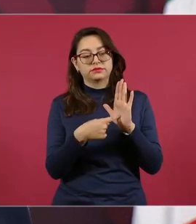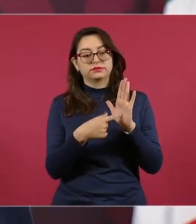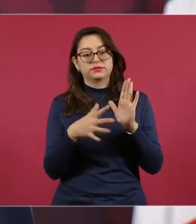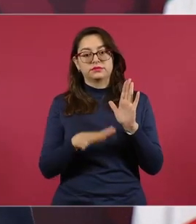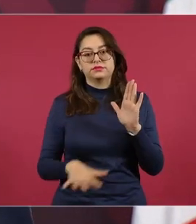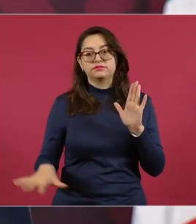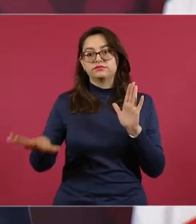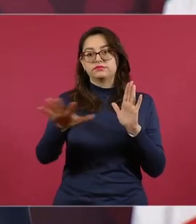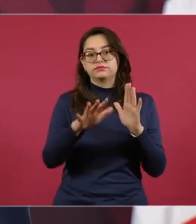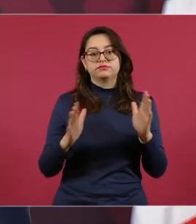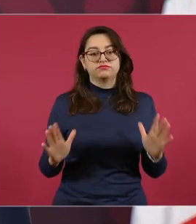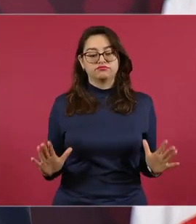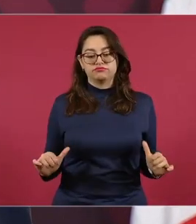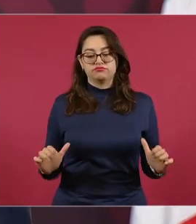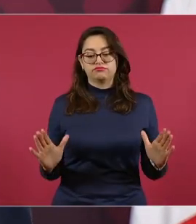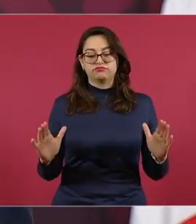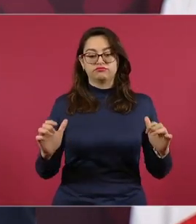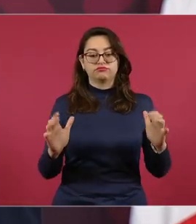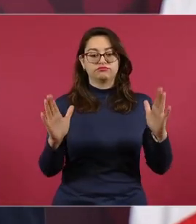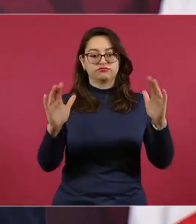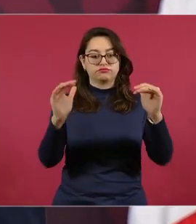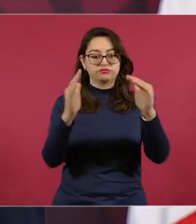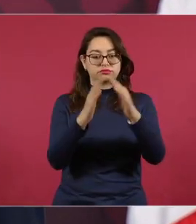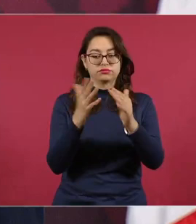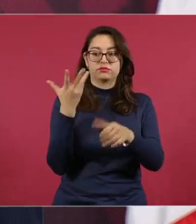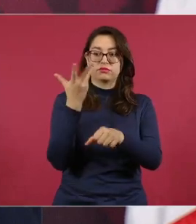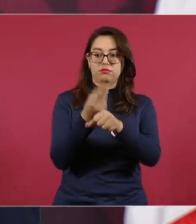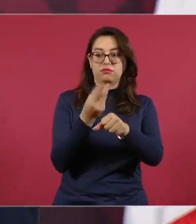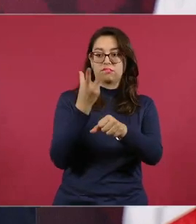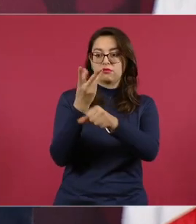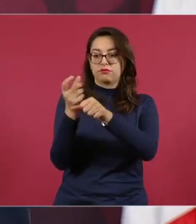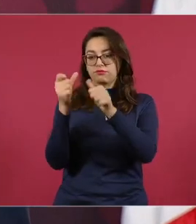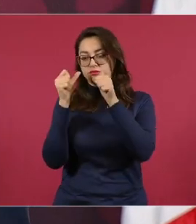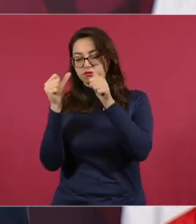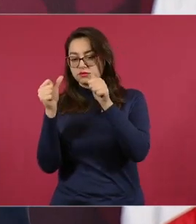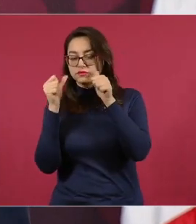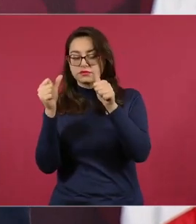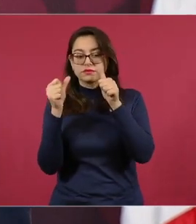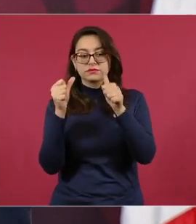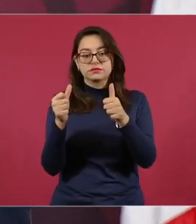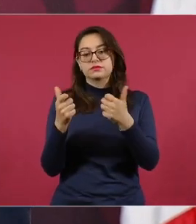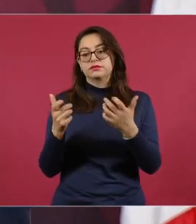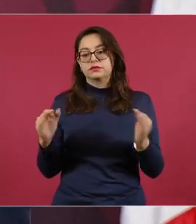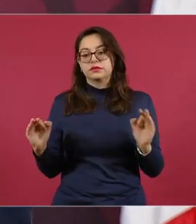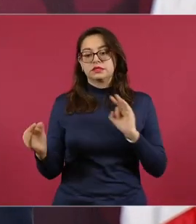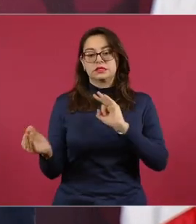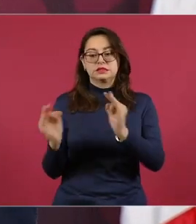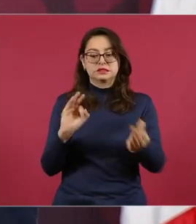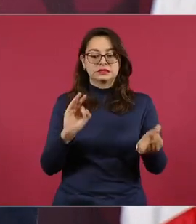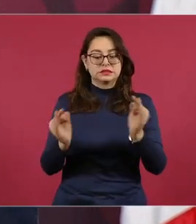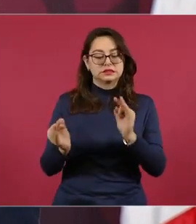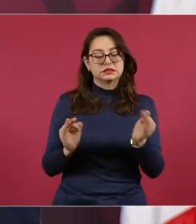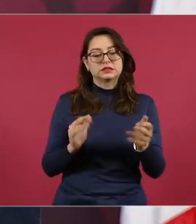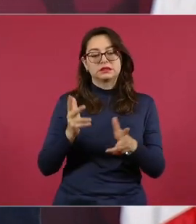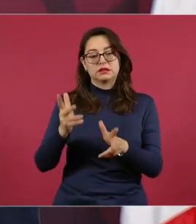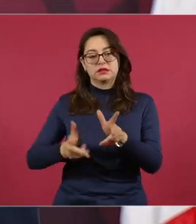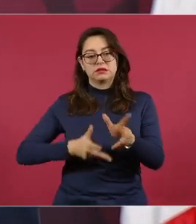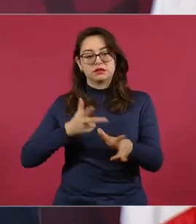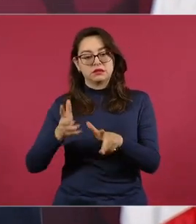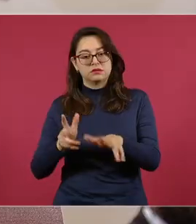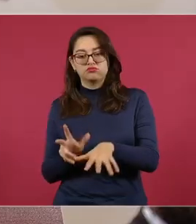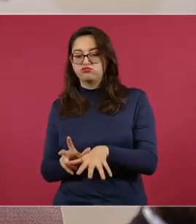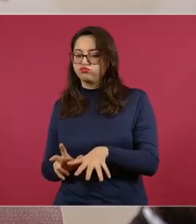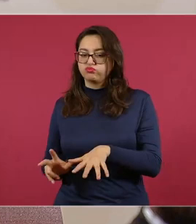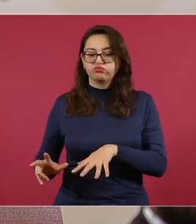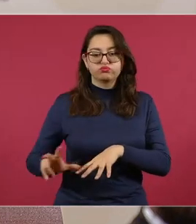salvamento arqueológico en todo lo que es la ruta del Tren Maya, como siempre,